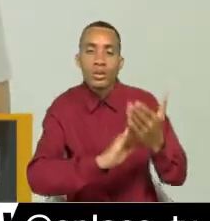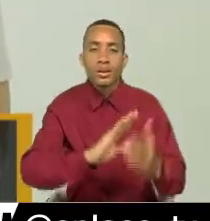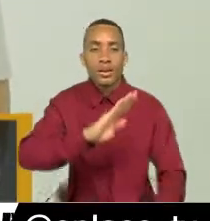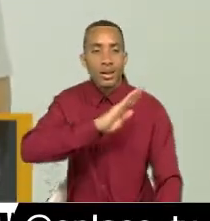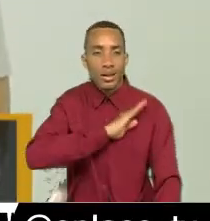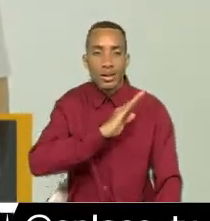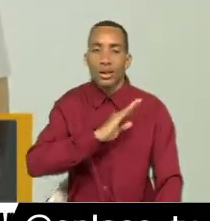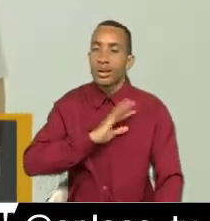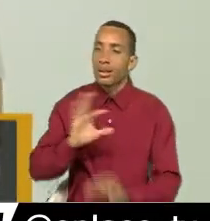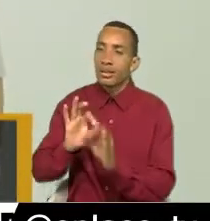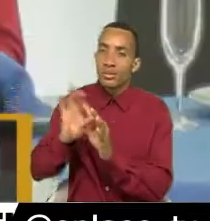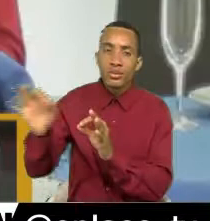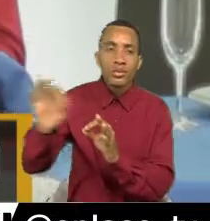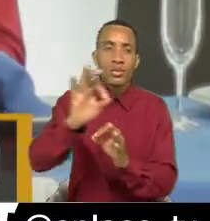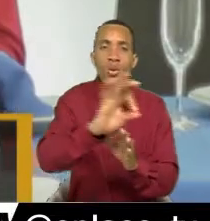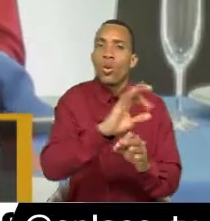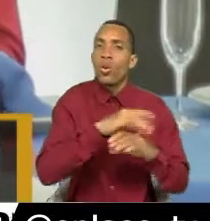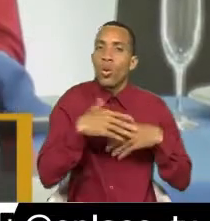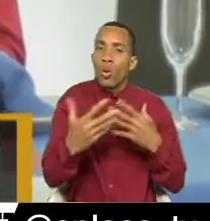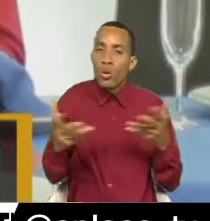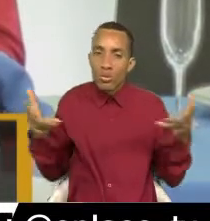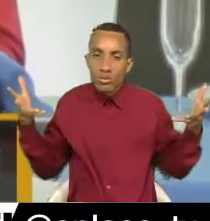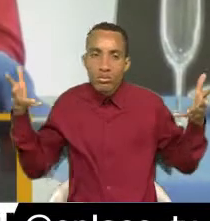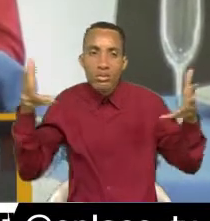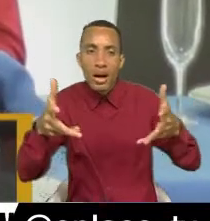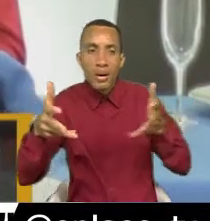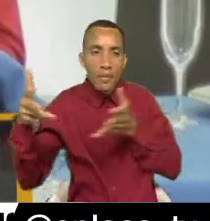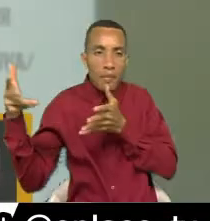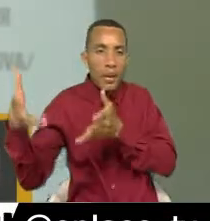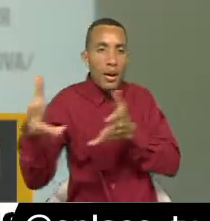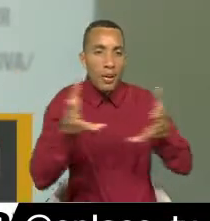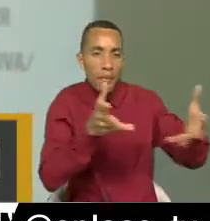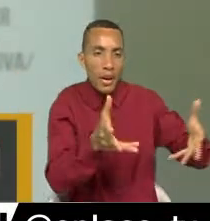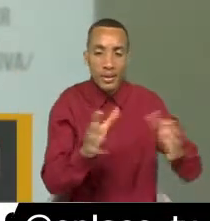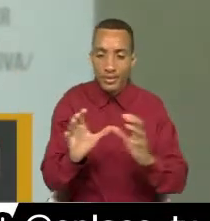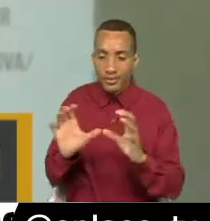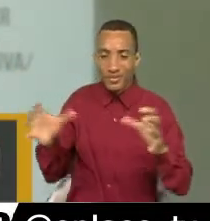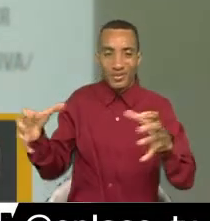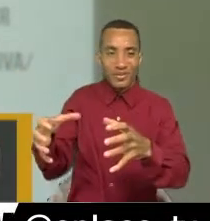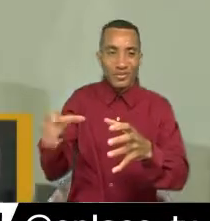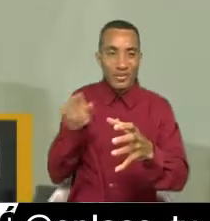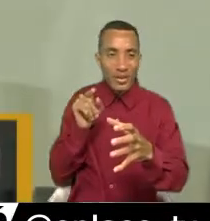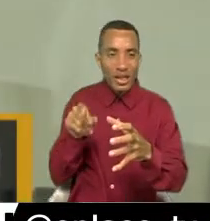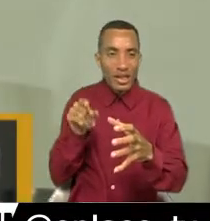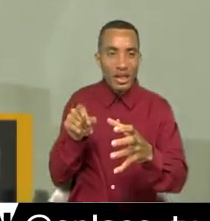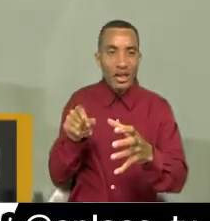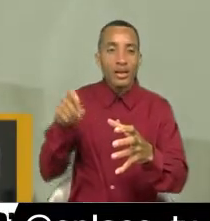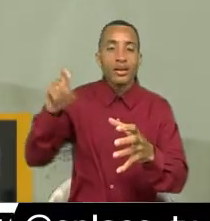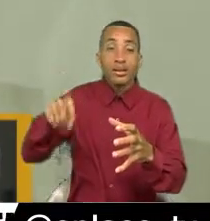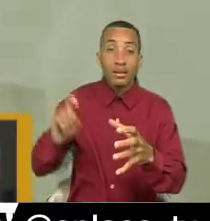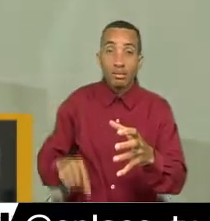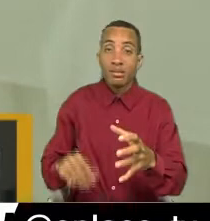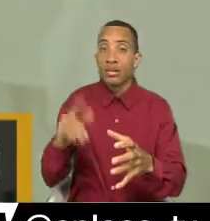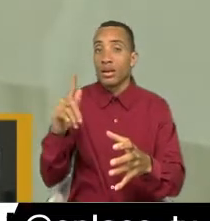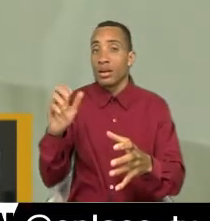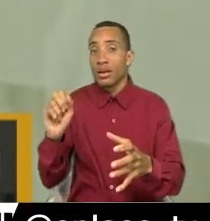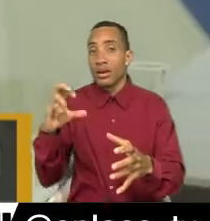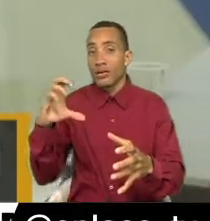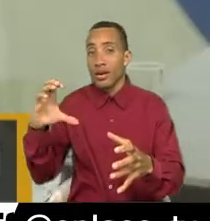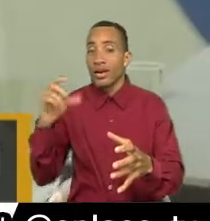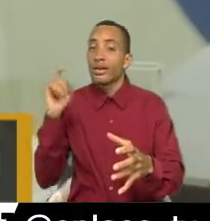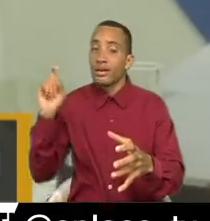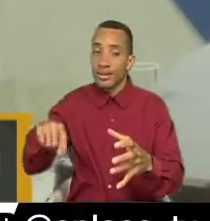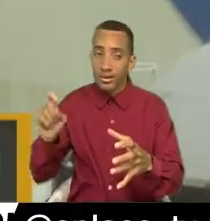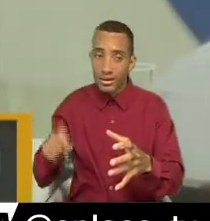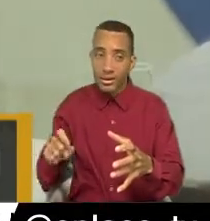cómo vamos a contribuir a ello, porque es una población que requiere en el territorio oportunidades, que requiere